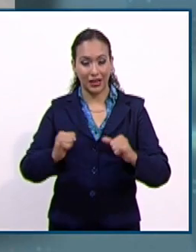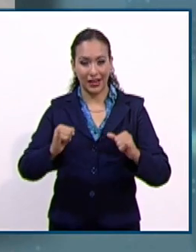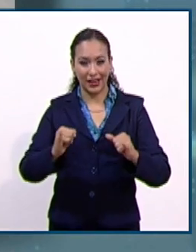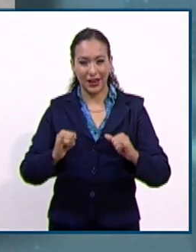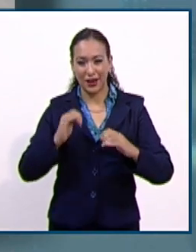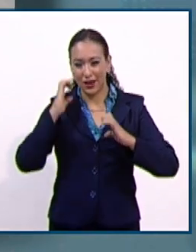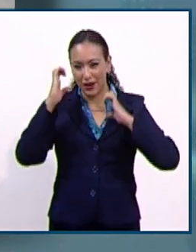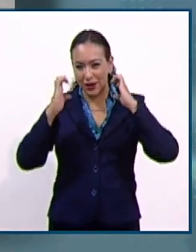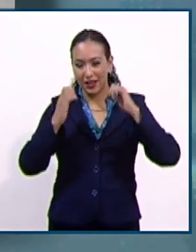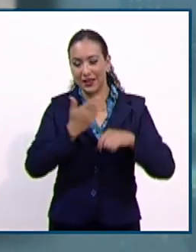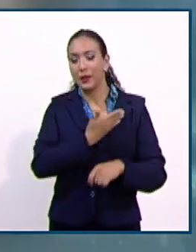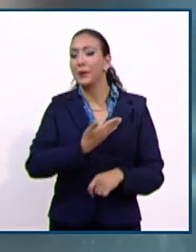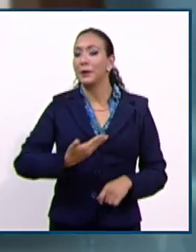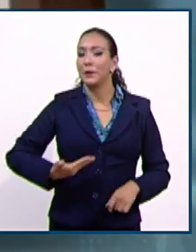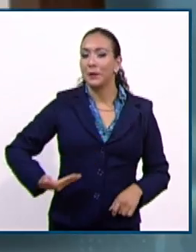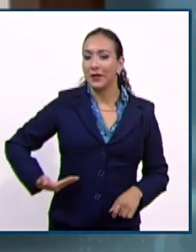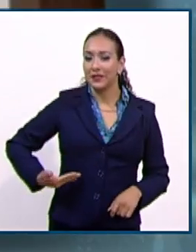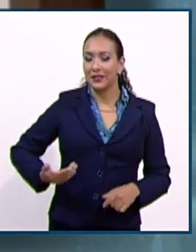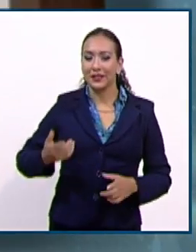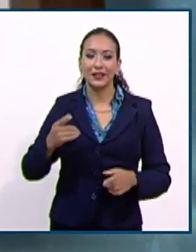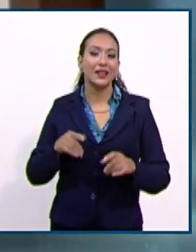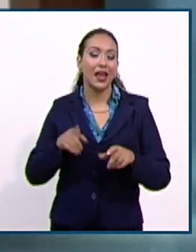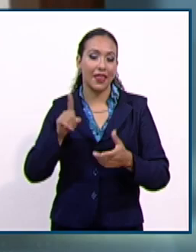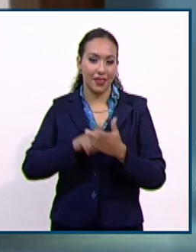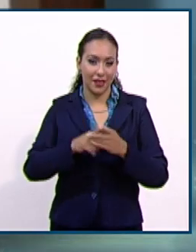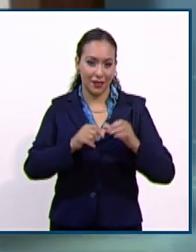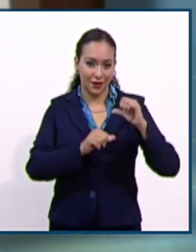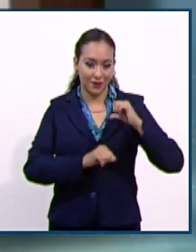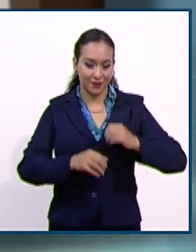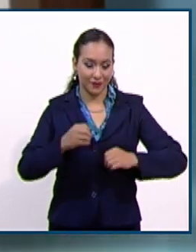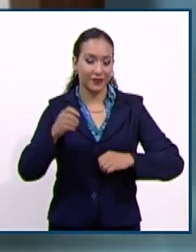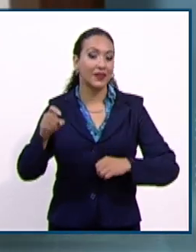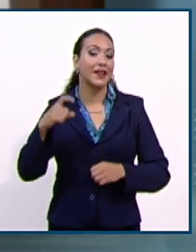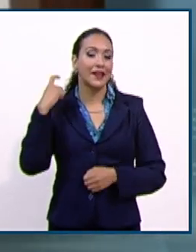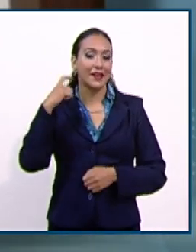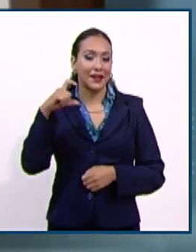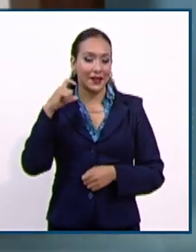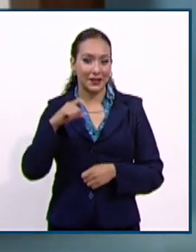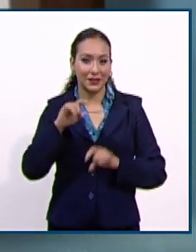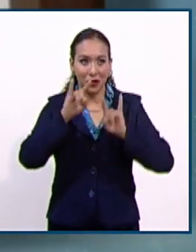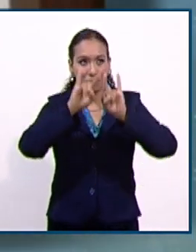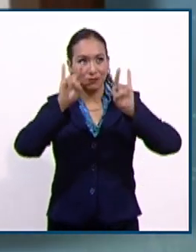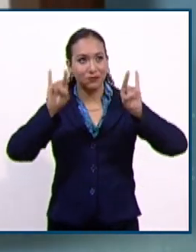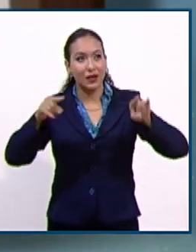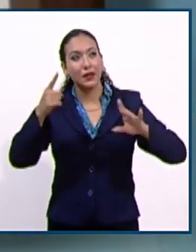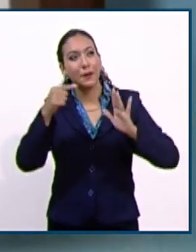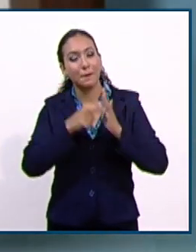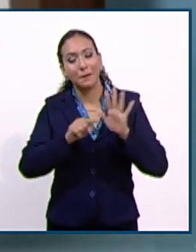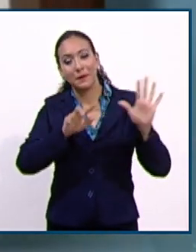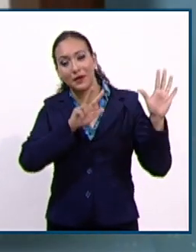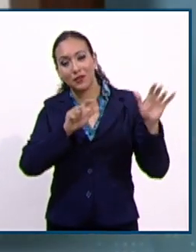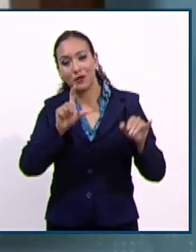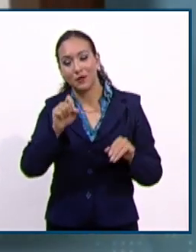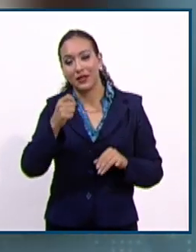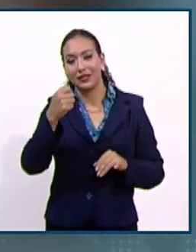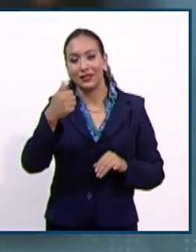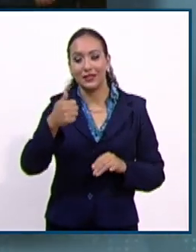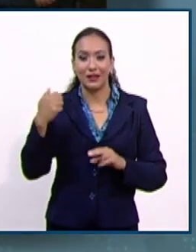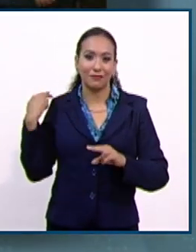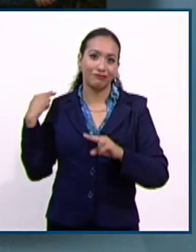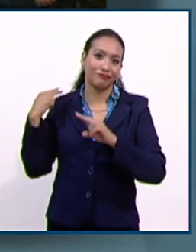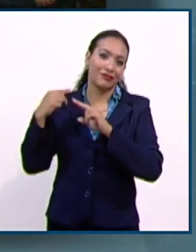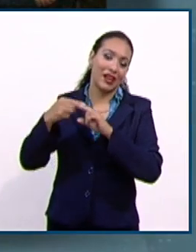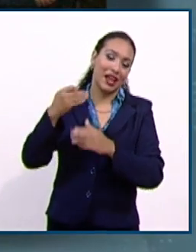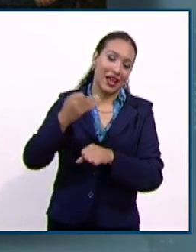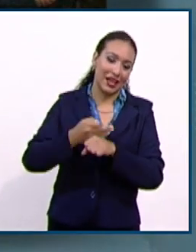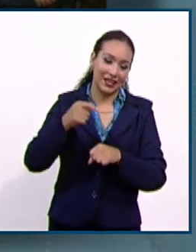de Presidentes y Magistrados del Tribunal Superior de Justicia de Querétaro, que data de 1826 a la actualidad en el